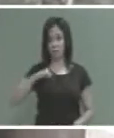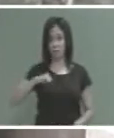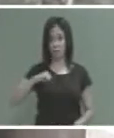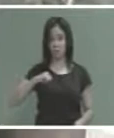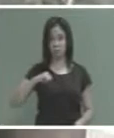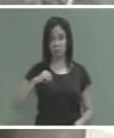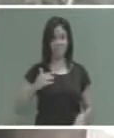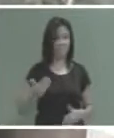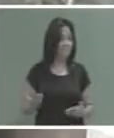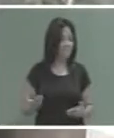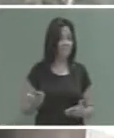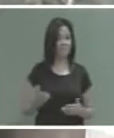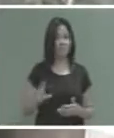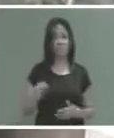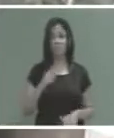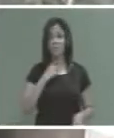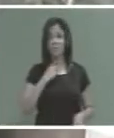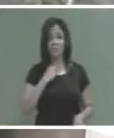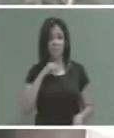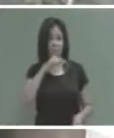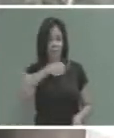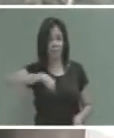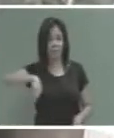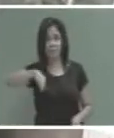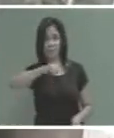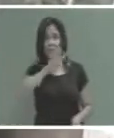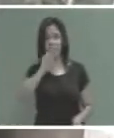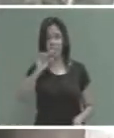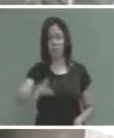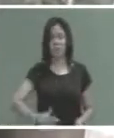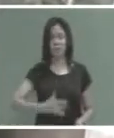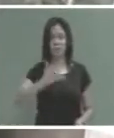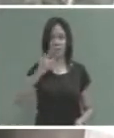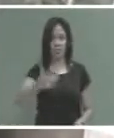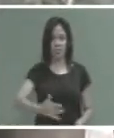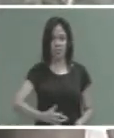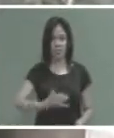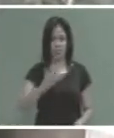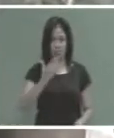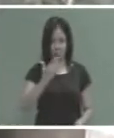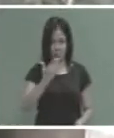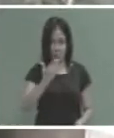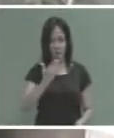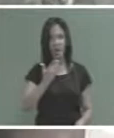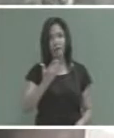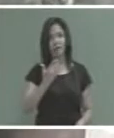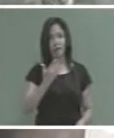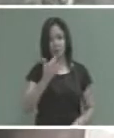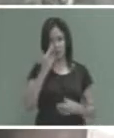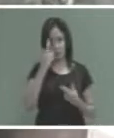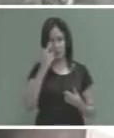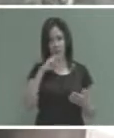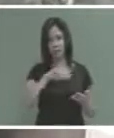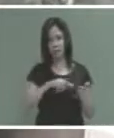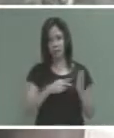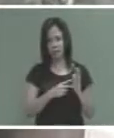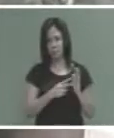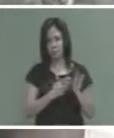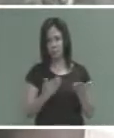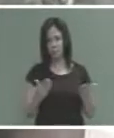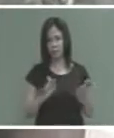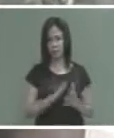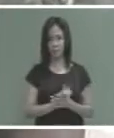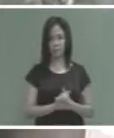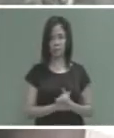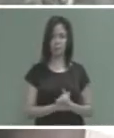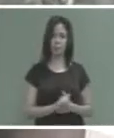que no me llamaba la atención porque no le sentía que tenía el significado que tenía en esos tiempos que yo estaba experimentando.